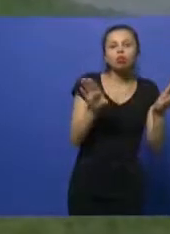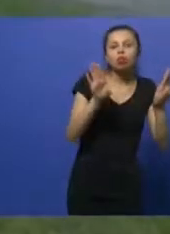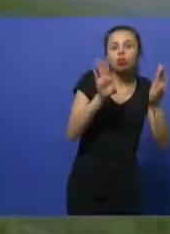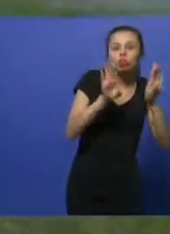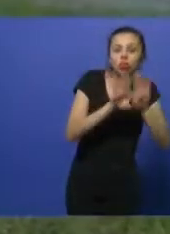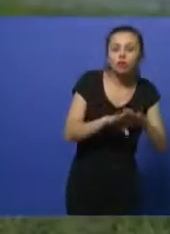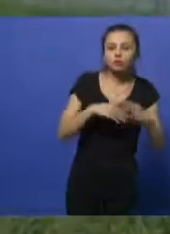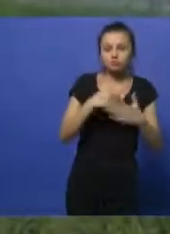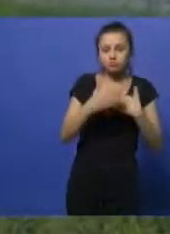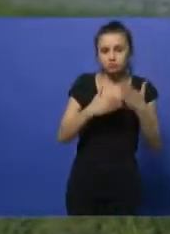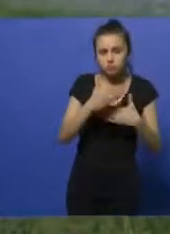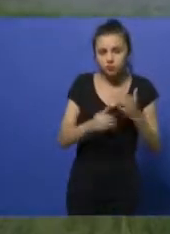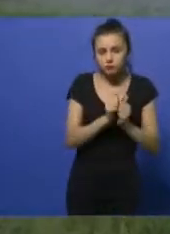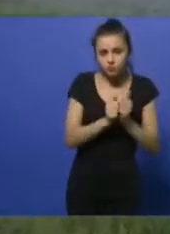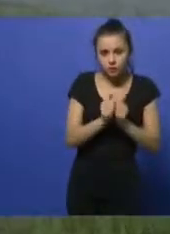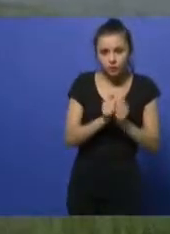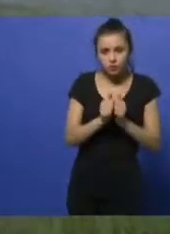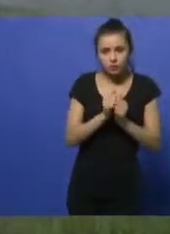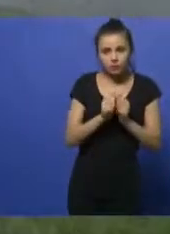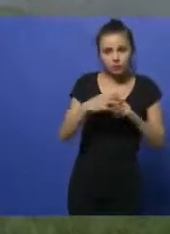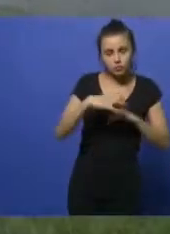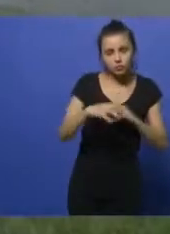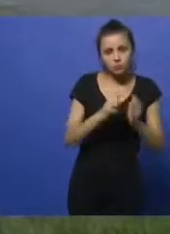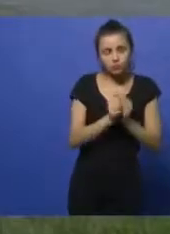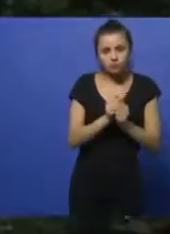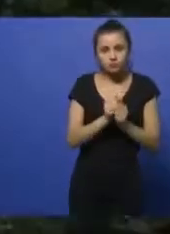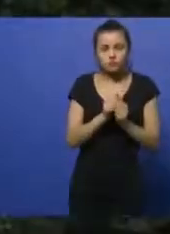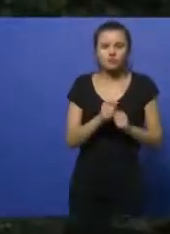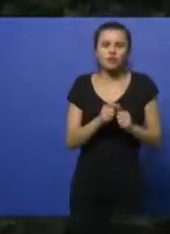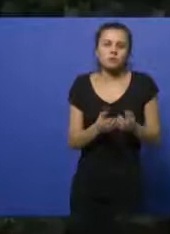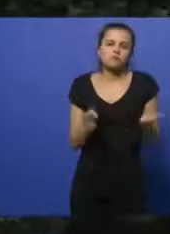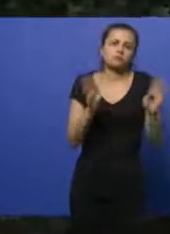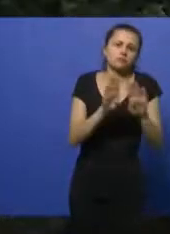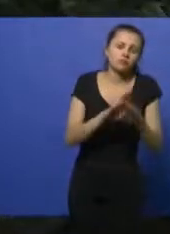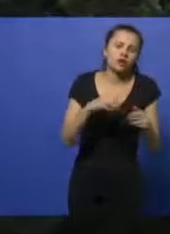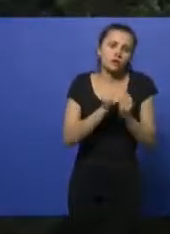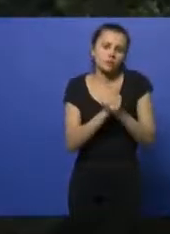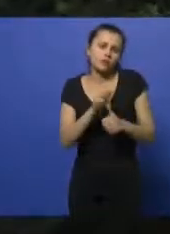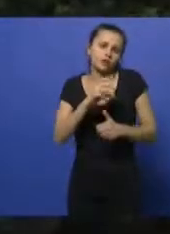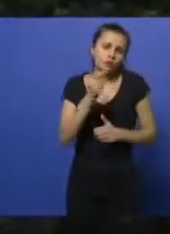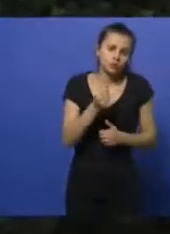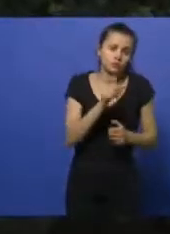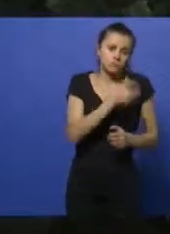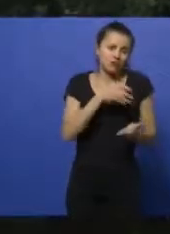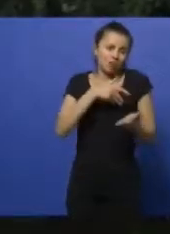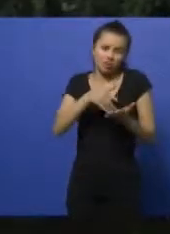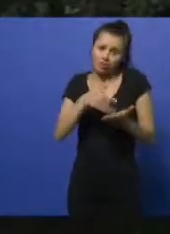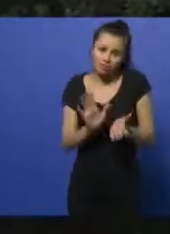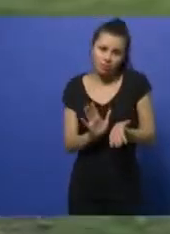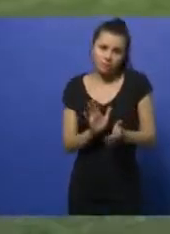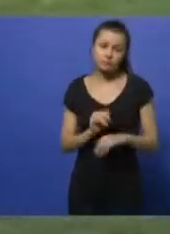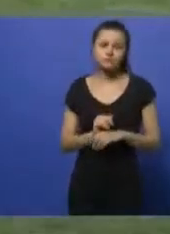producción y ninguna fábrica, al mes estaban cerrando Azul y estaban echando compañeros a la calle, digamos. Ya a